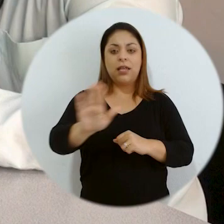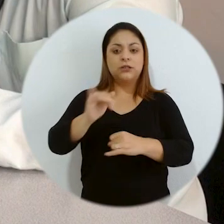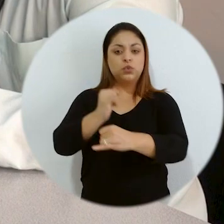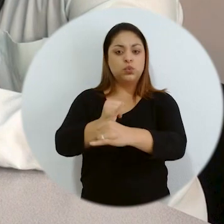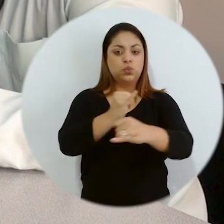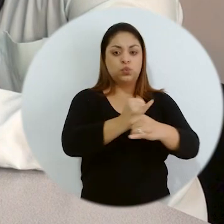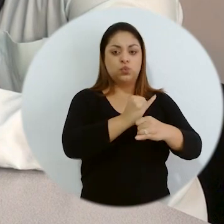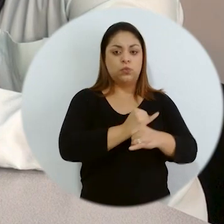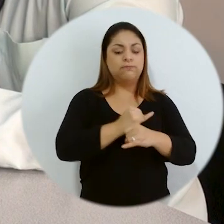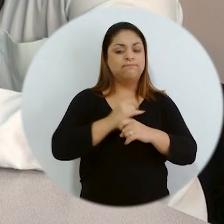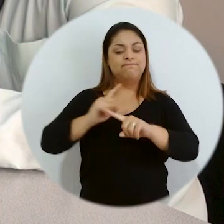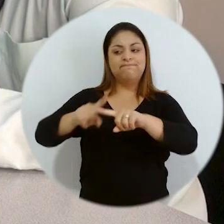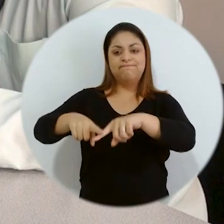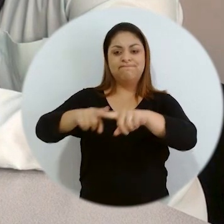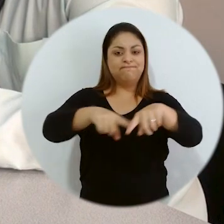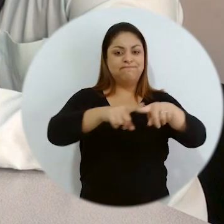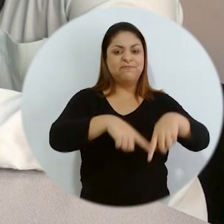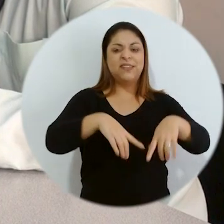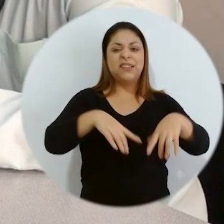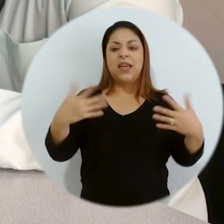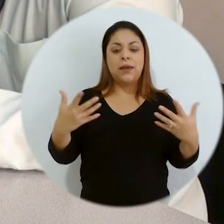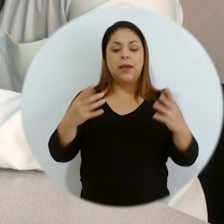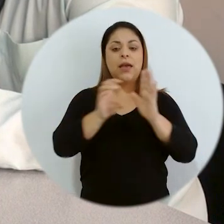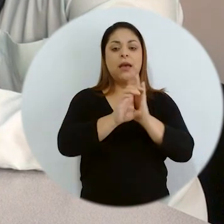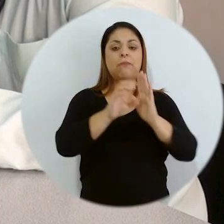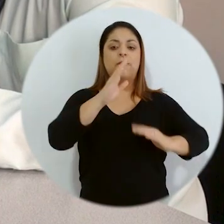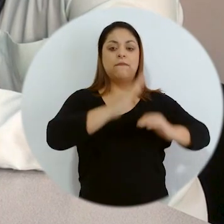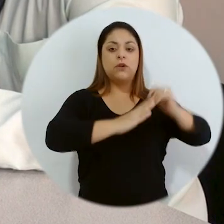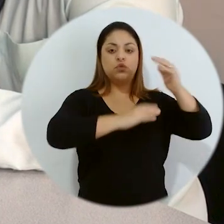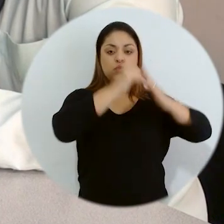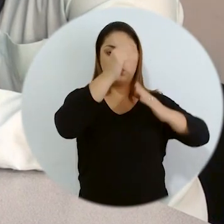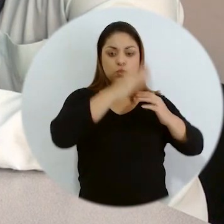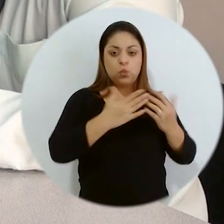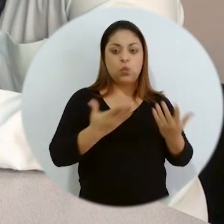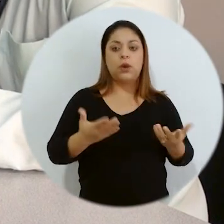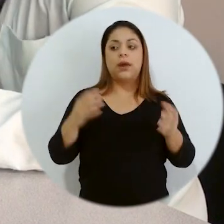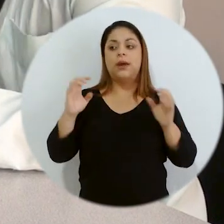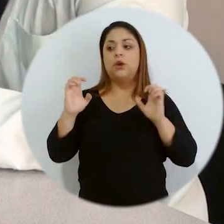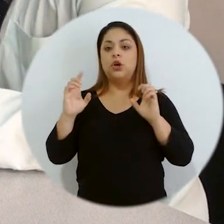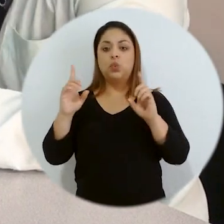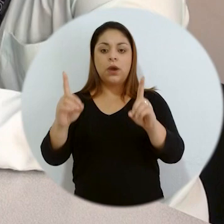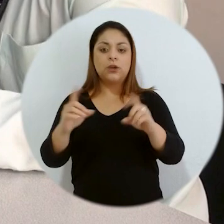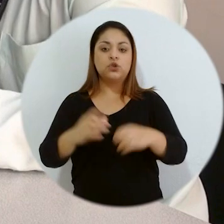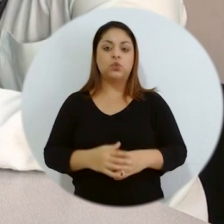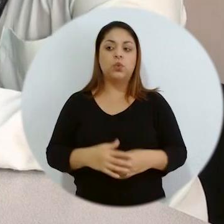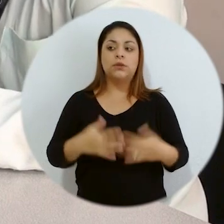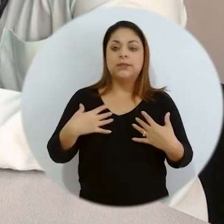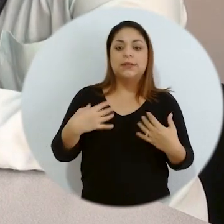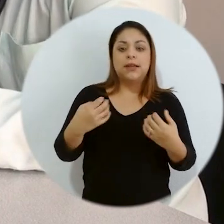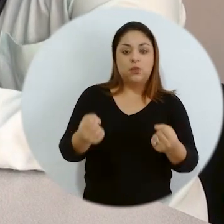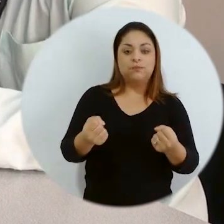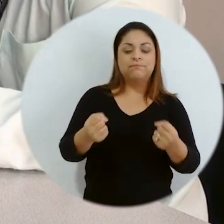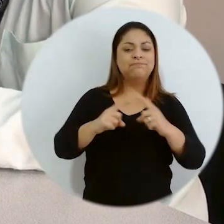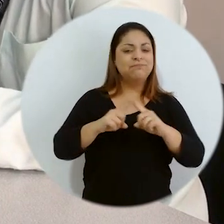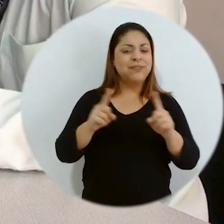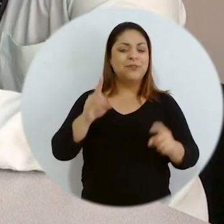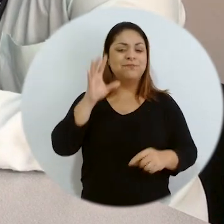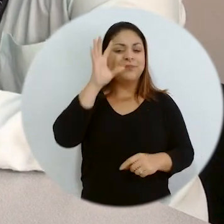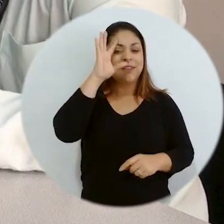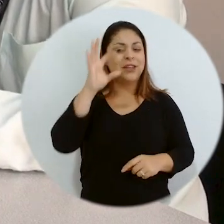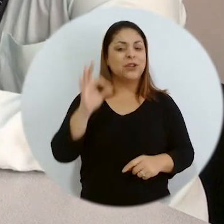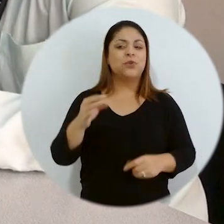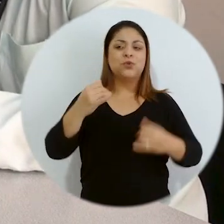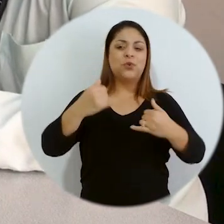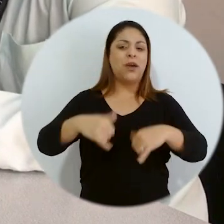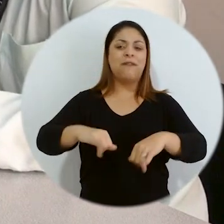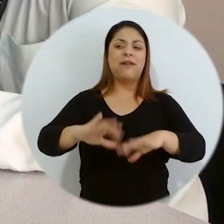en todas las esferas, ¿verdad? En las que se aborda, tanto en infraestructura como en la parte de educación, a nivel de salud y demás.